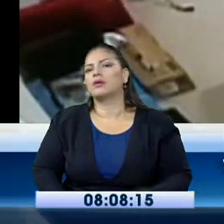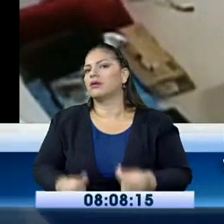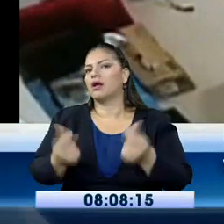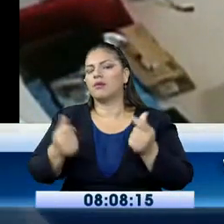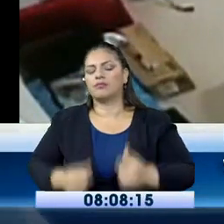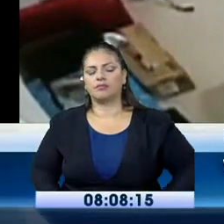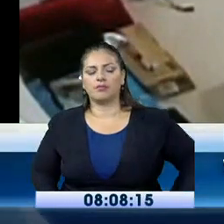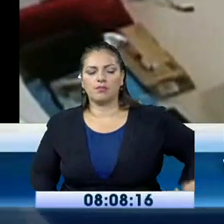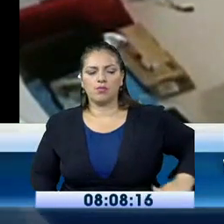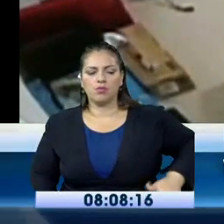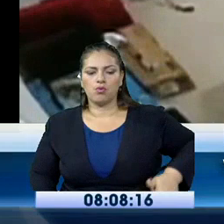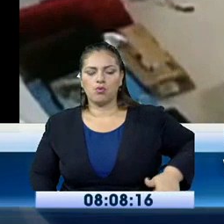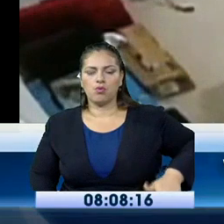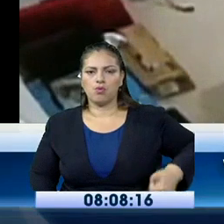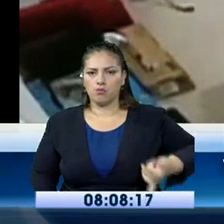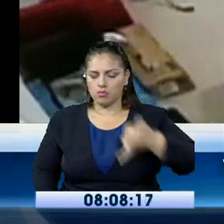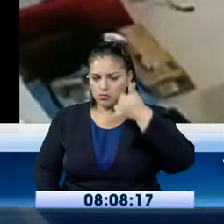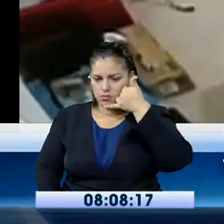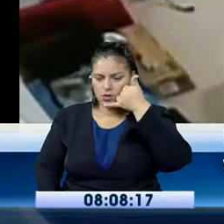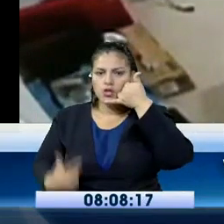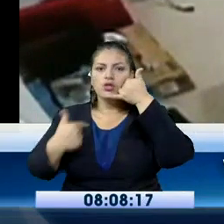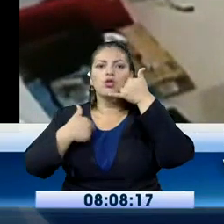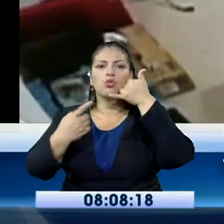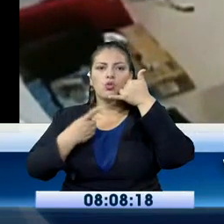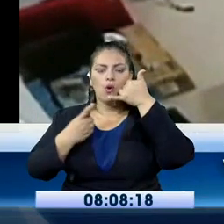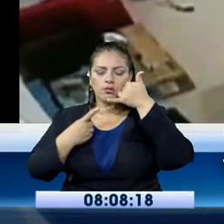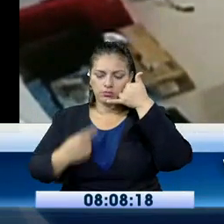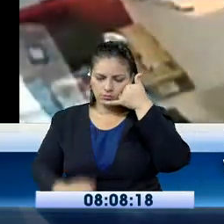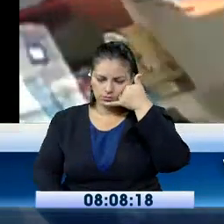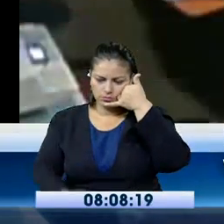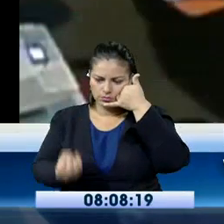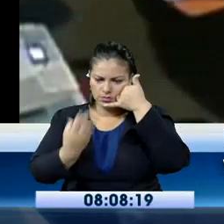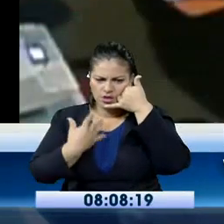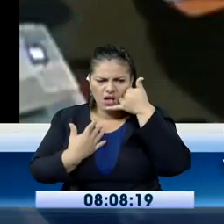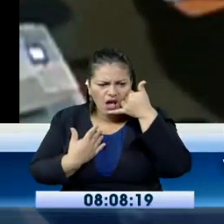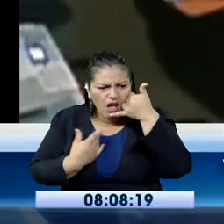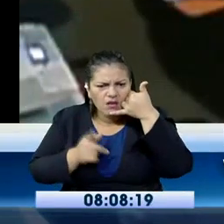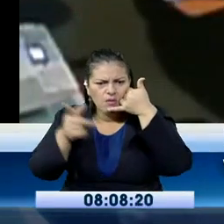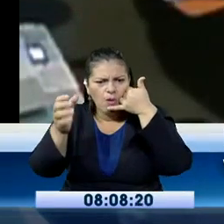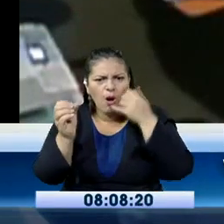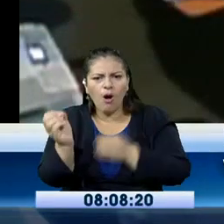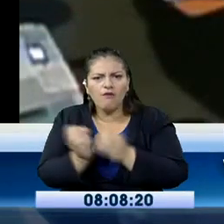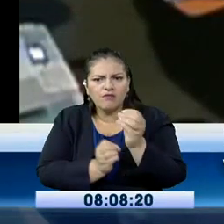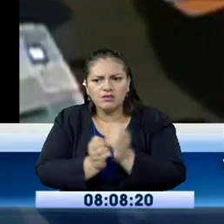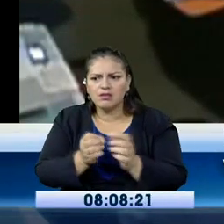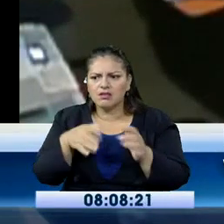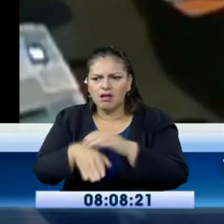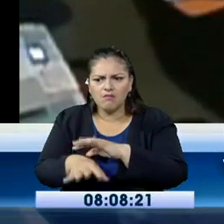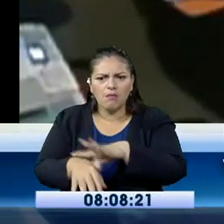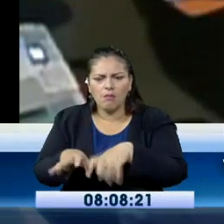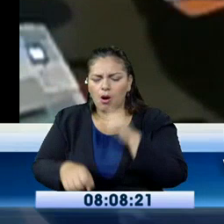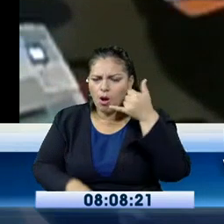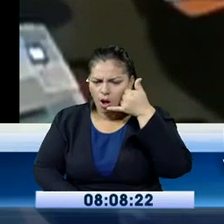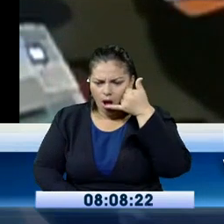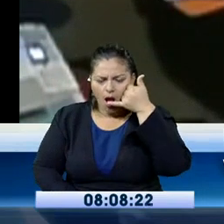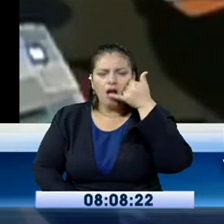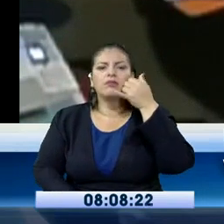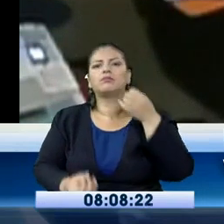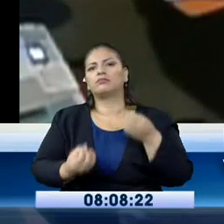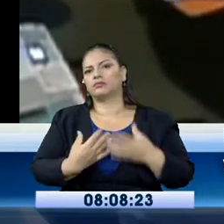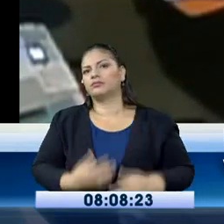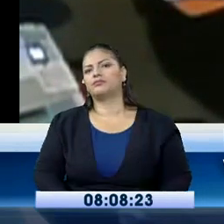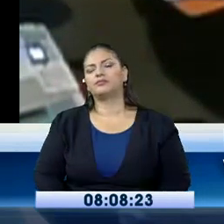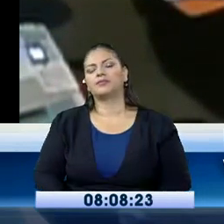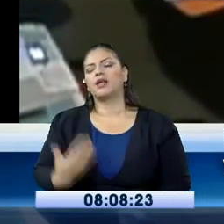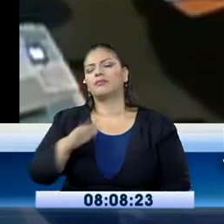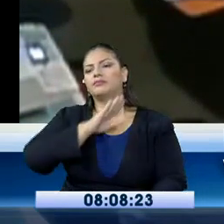Quito, a notificarme que habían unas personas que habían ingresado. Y al llegar se pudieron dar cuenta que habían forzado cerraduras